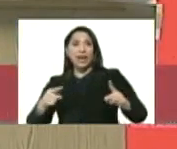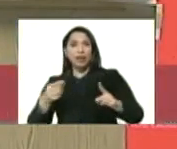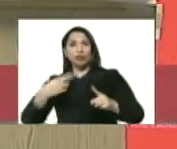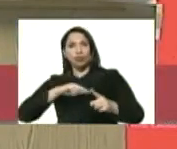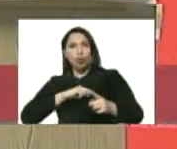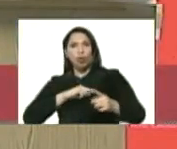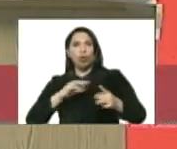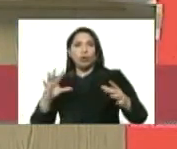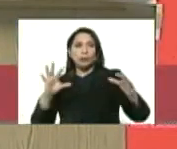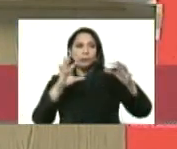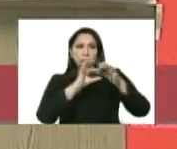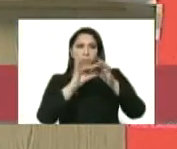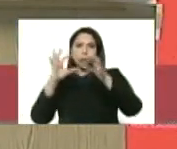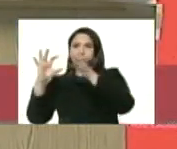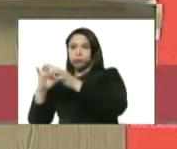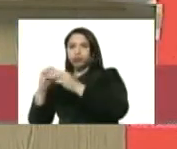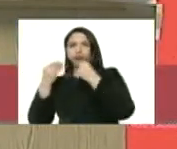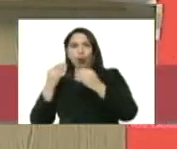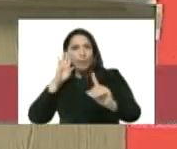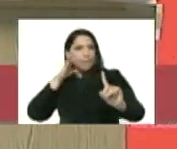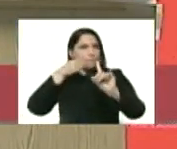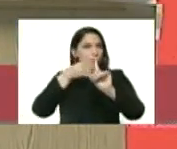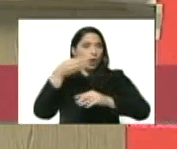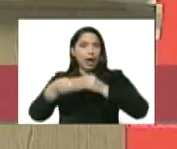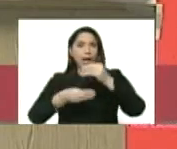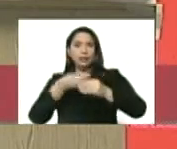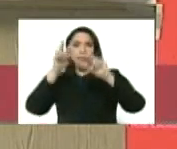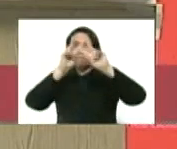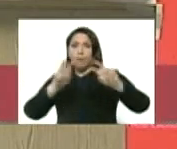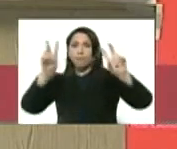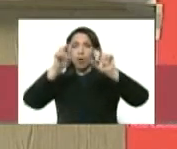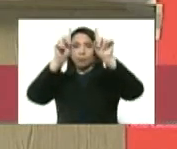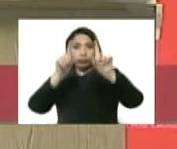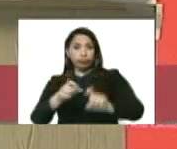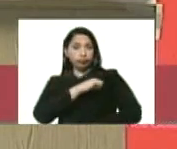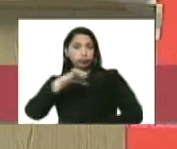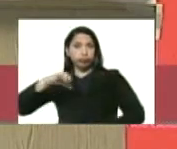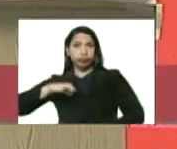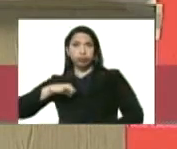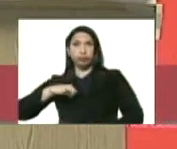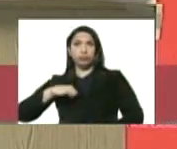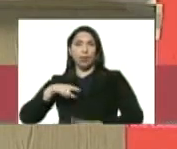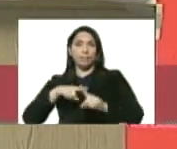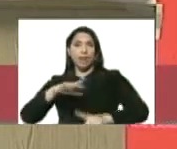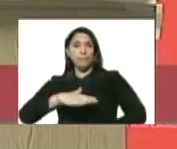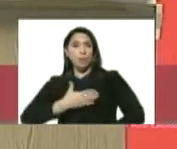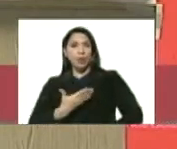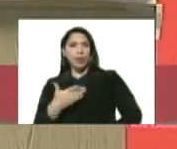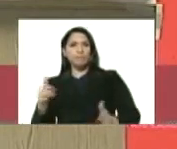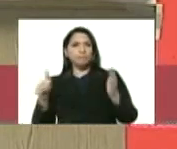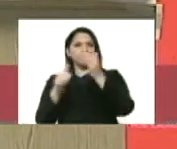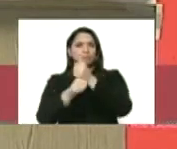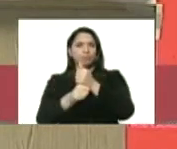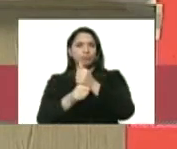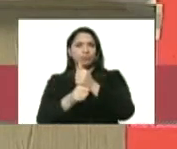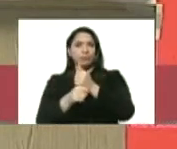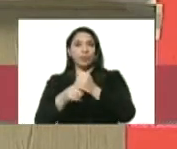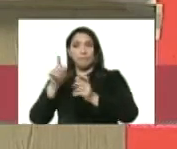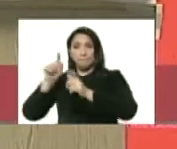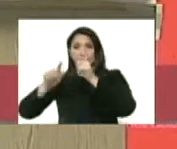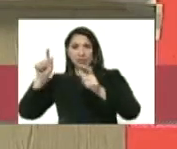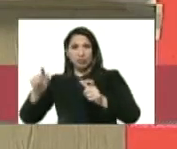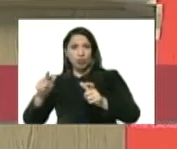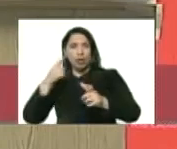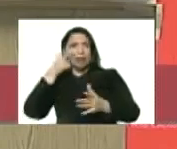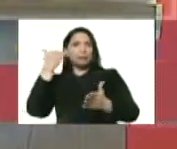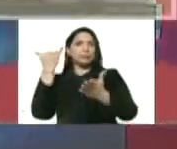a, bueno, la pertinencia de hacer los despistajes masivos y personalizados para poder determinar estos casos